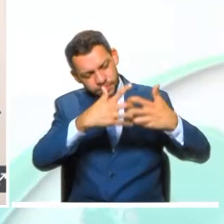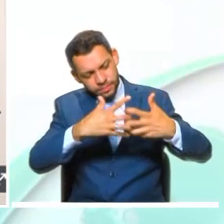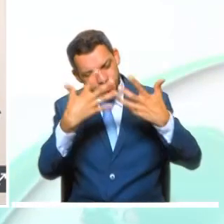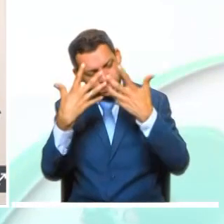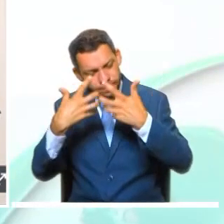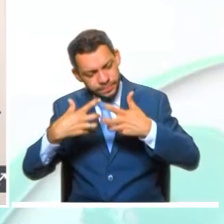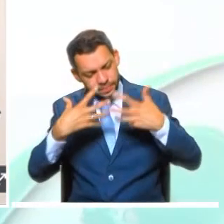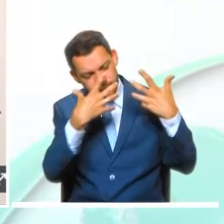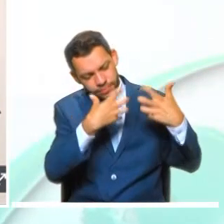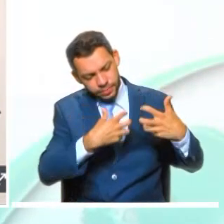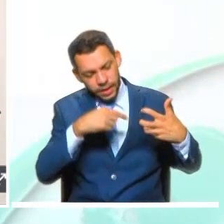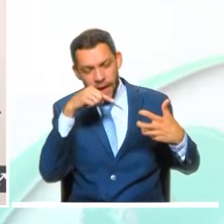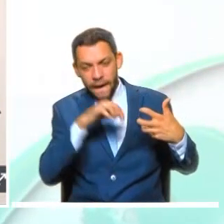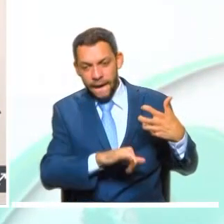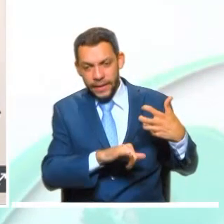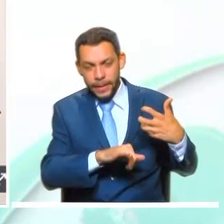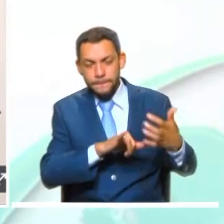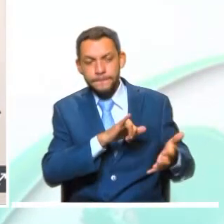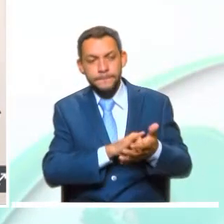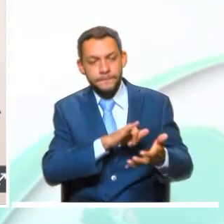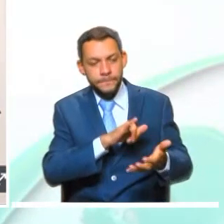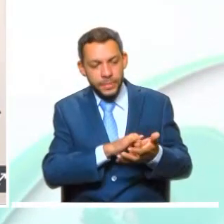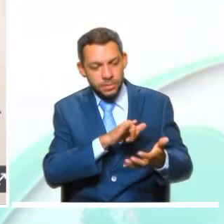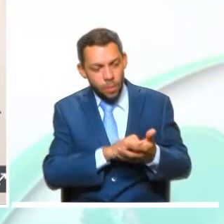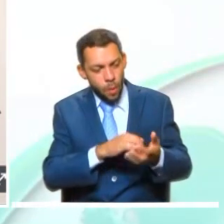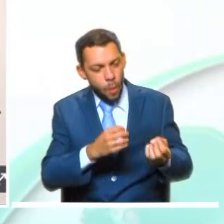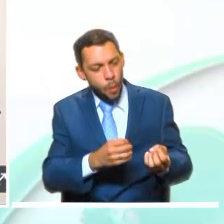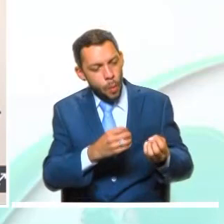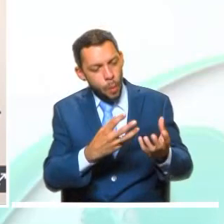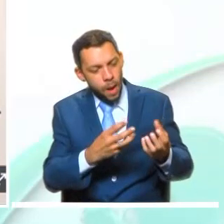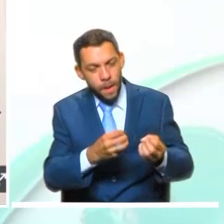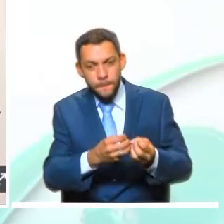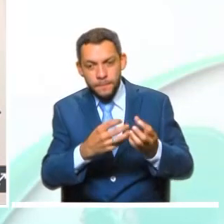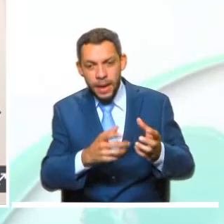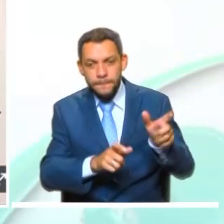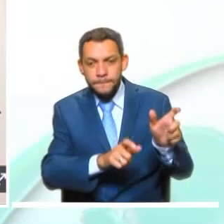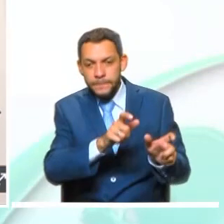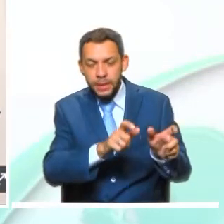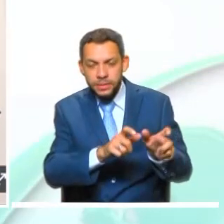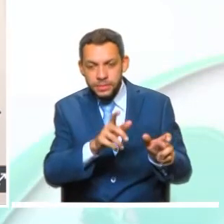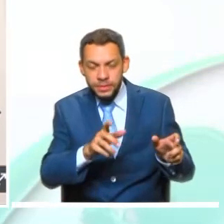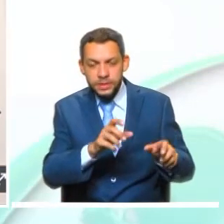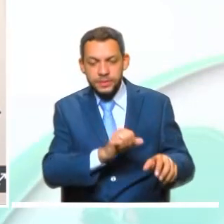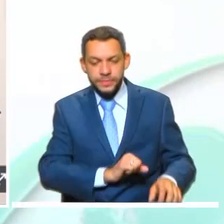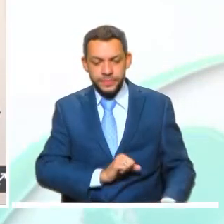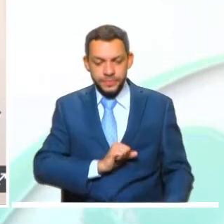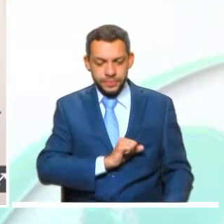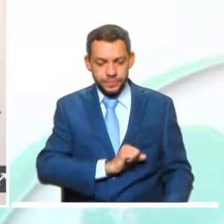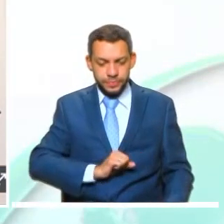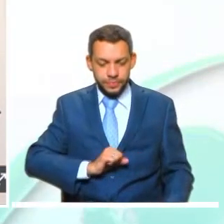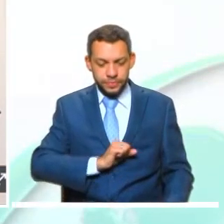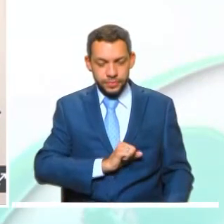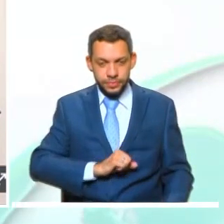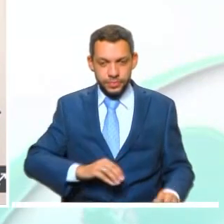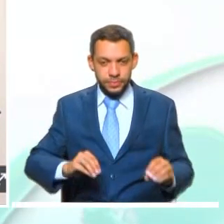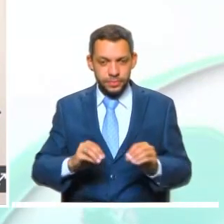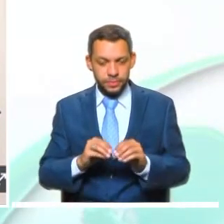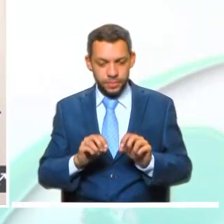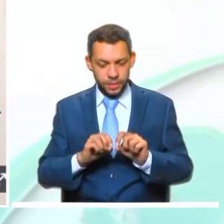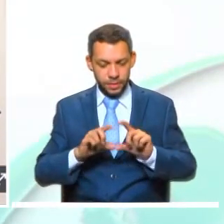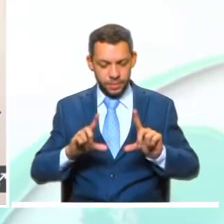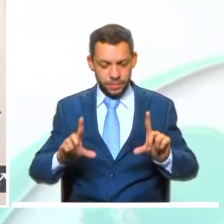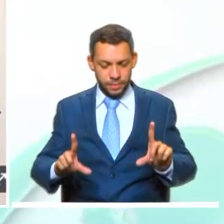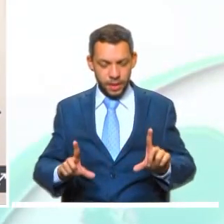allá en la pelvis y muchas de estas pacientes además de la ecografía transvaginal una ecografía abdominal